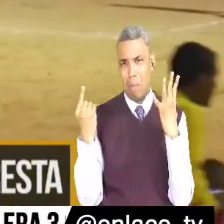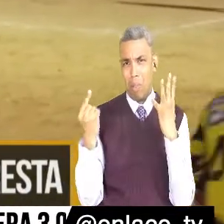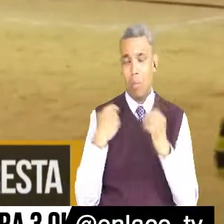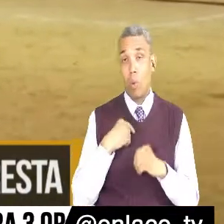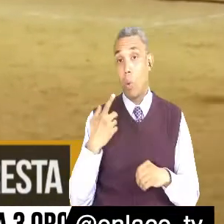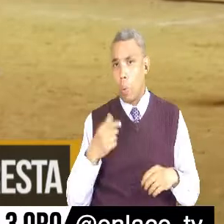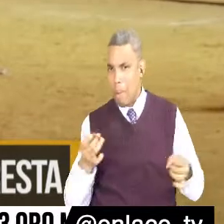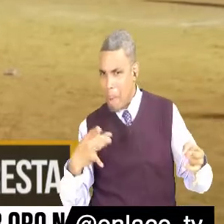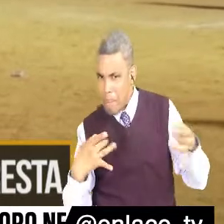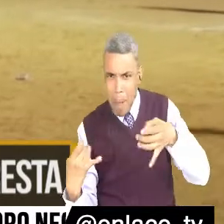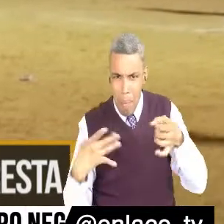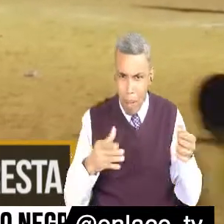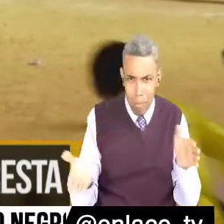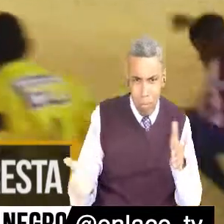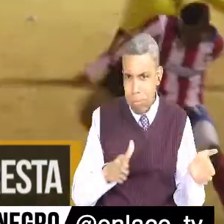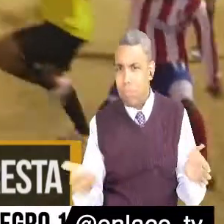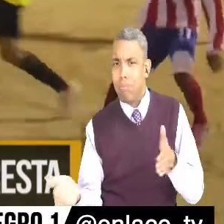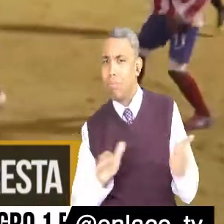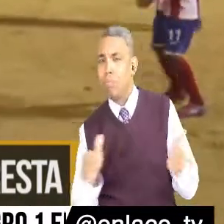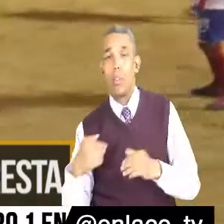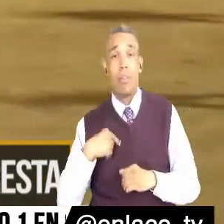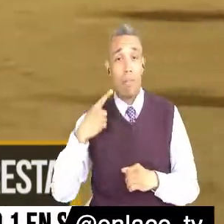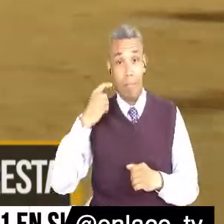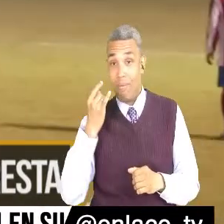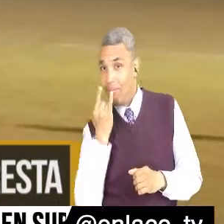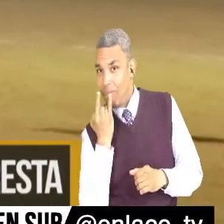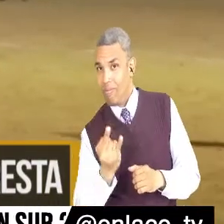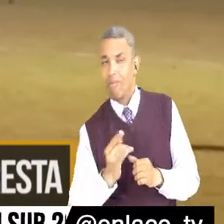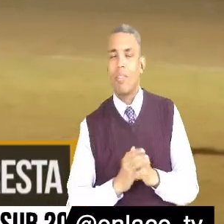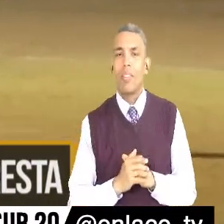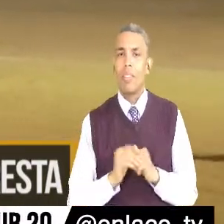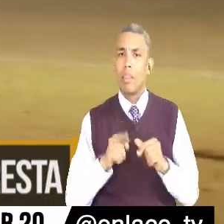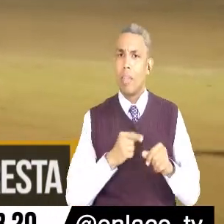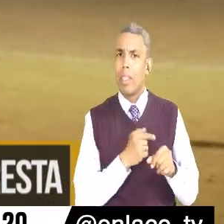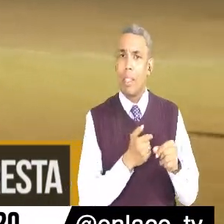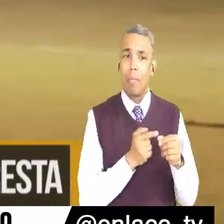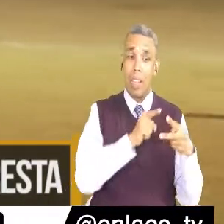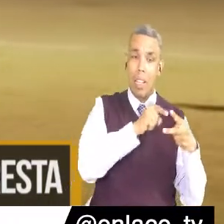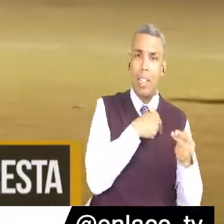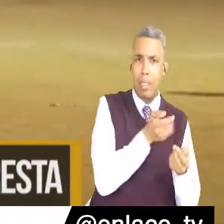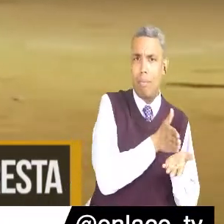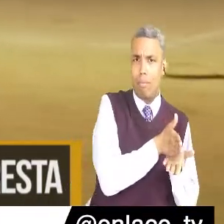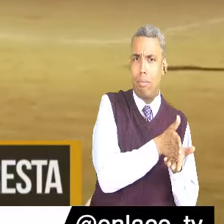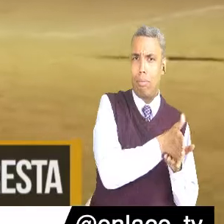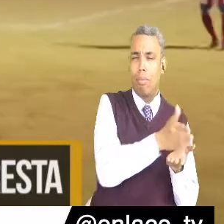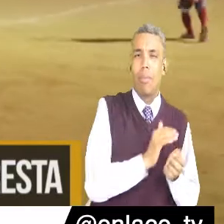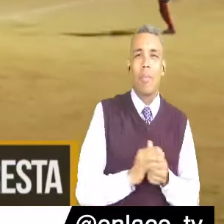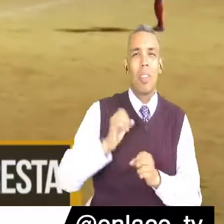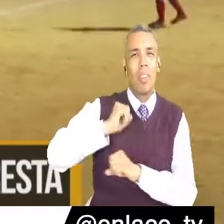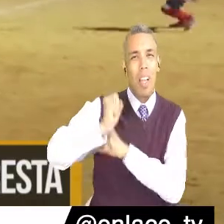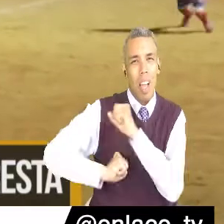partido a decir de más, y también avanza en buenos términos. Como todos los años